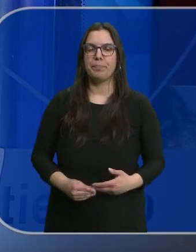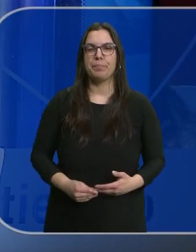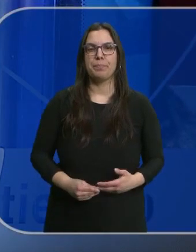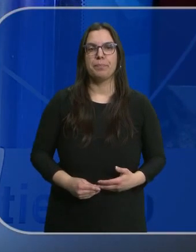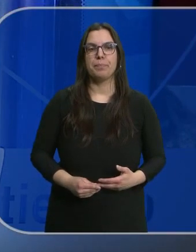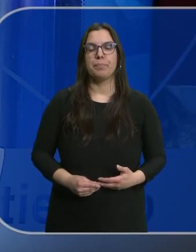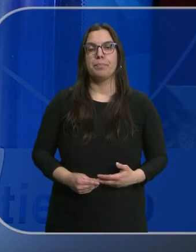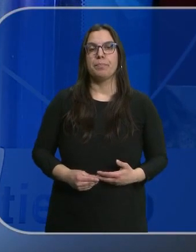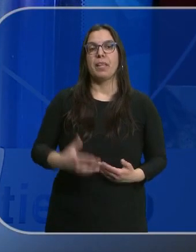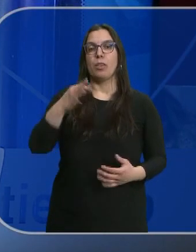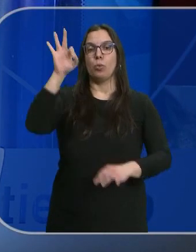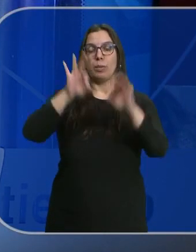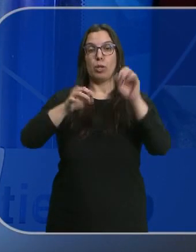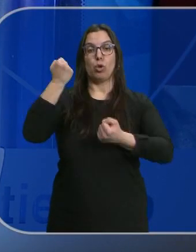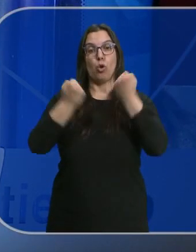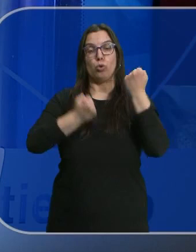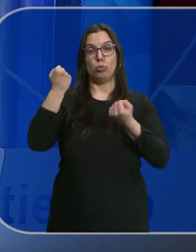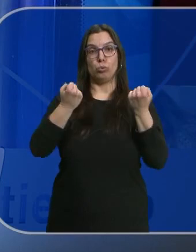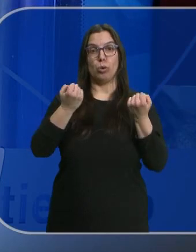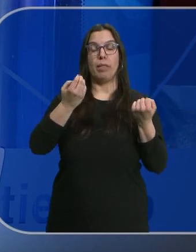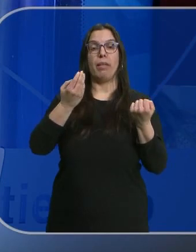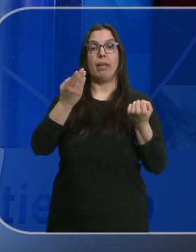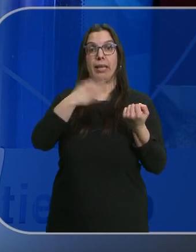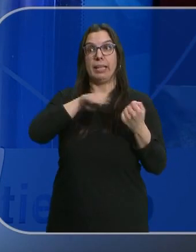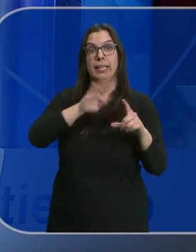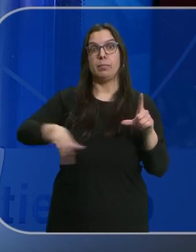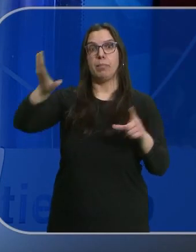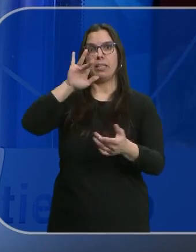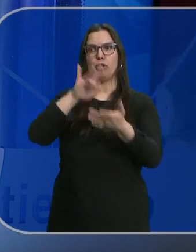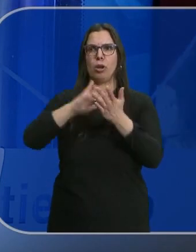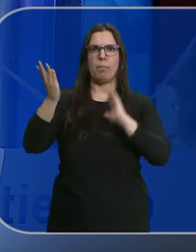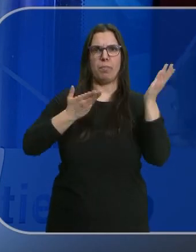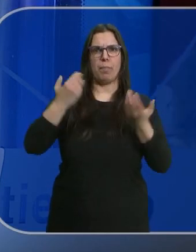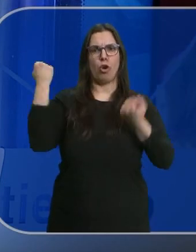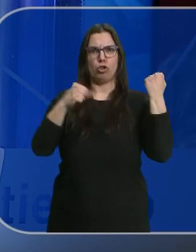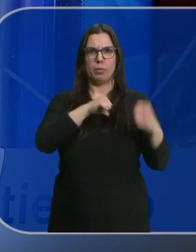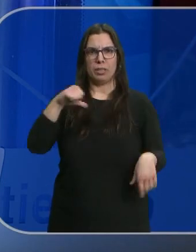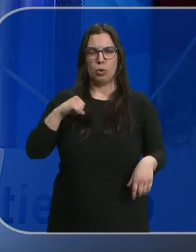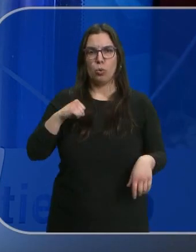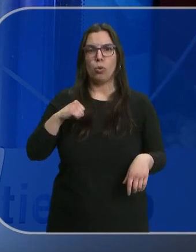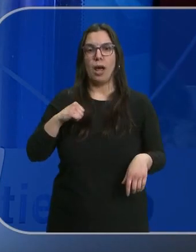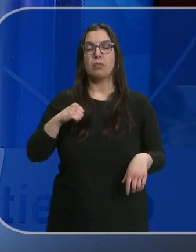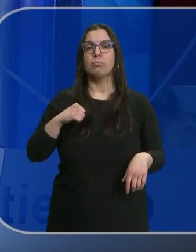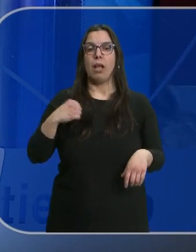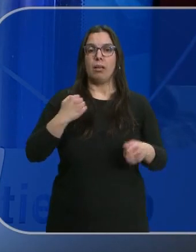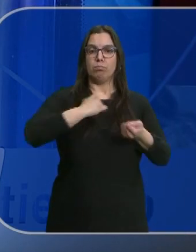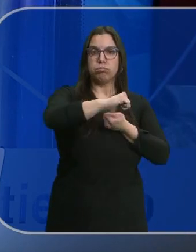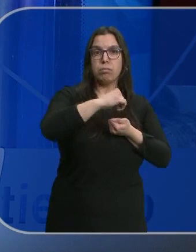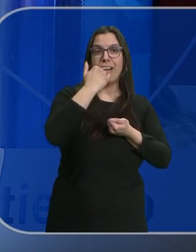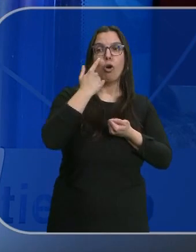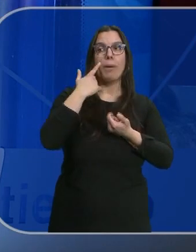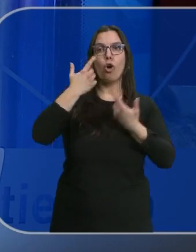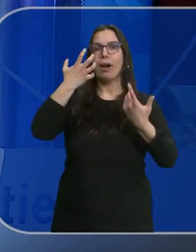La mitad de los conductores en España ha sufrido alguna vez vandalismo en su vehículo particular. Hay daños, pero no un responsable al que reclamar. A